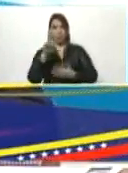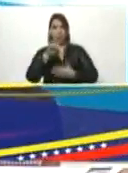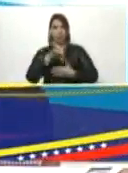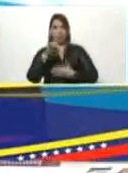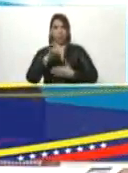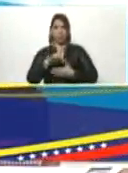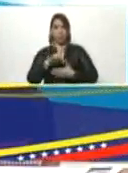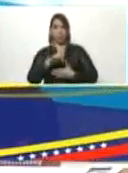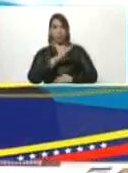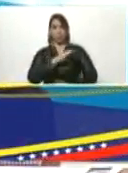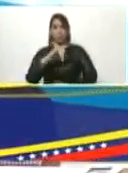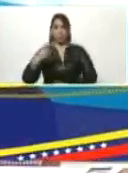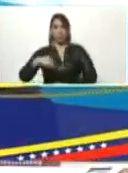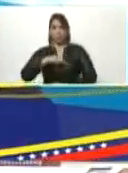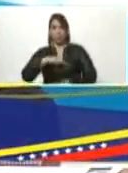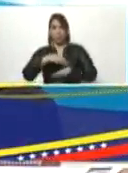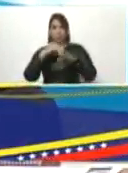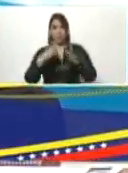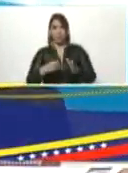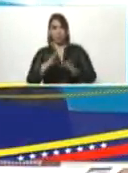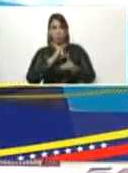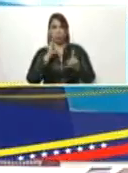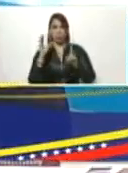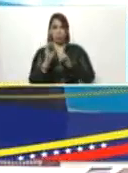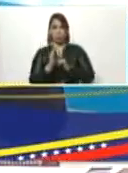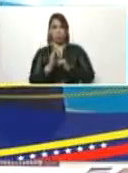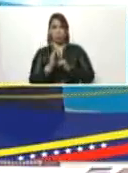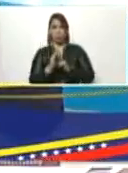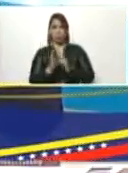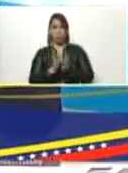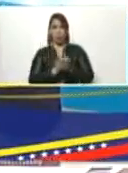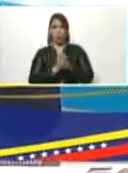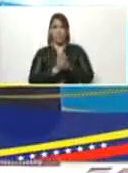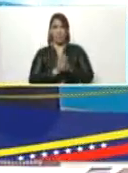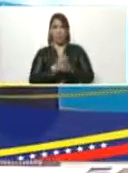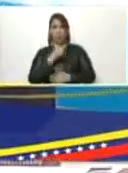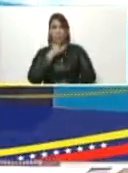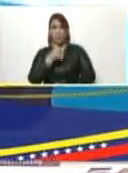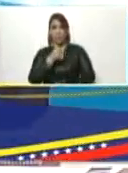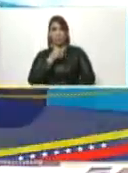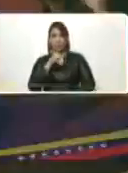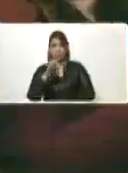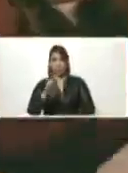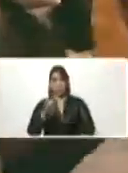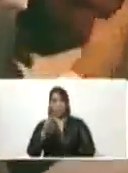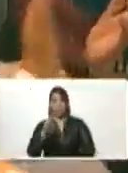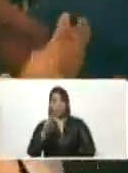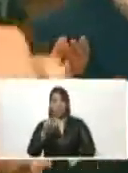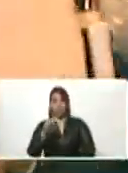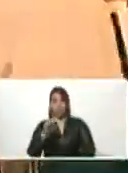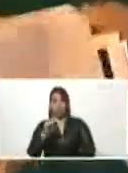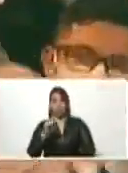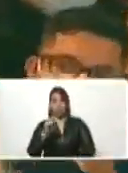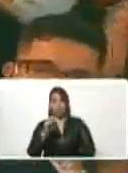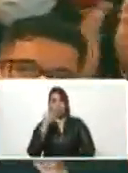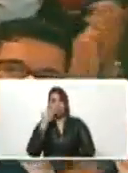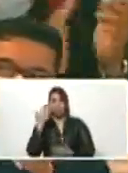Caribeños, nuestro ministro de cultura, el compañero periodista Ernesto Villegas Polhap.